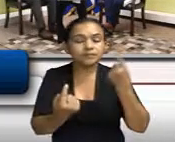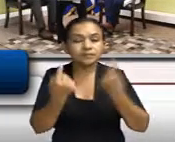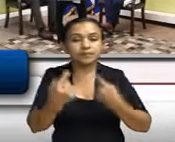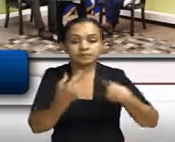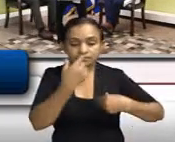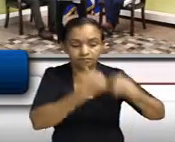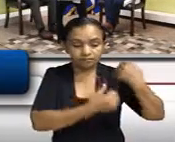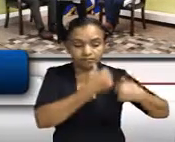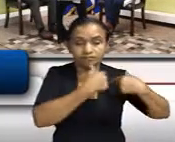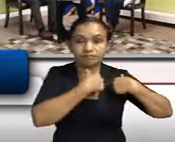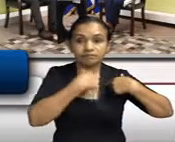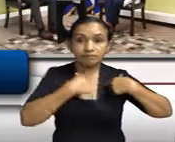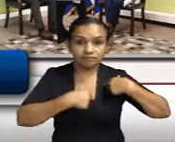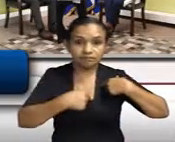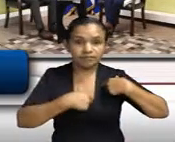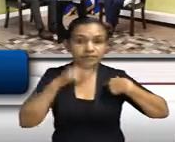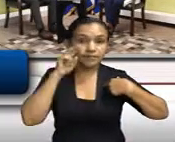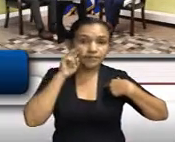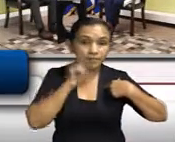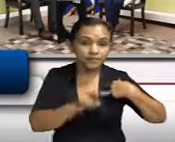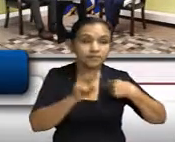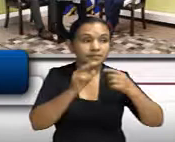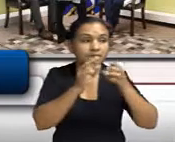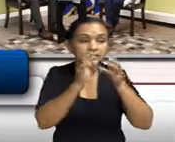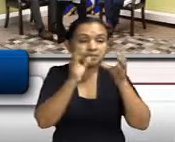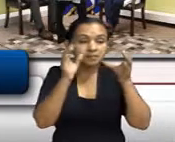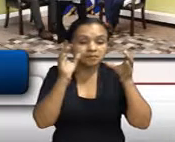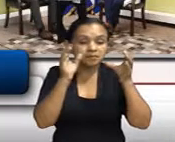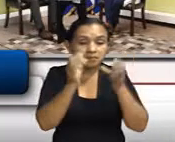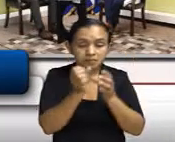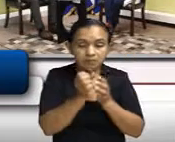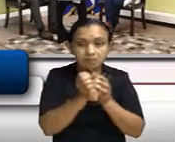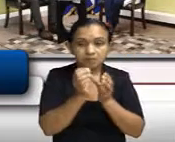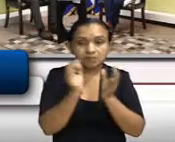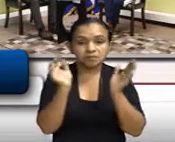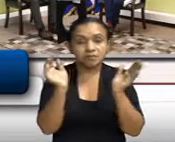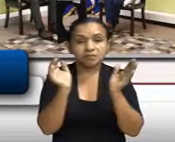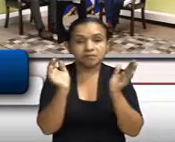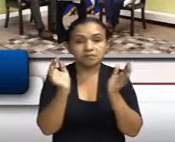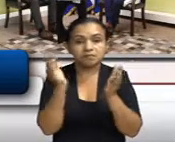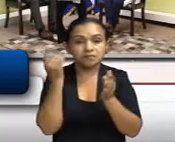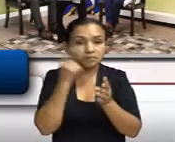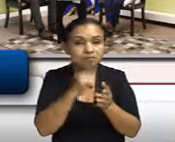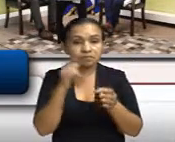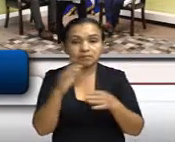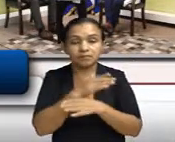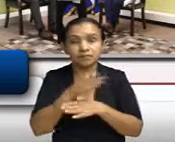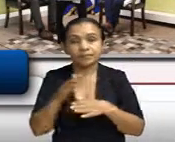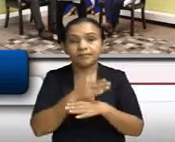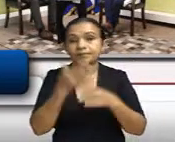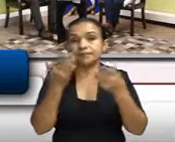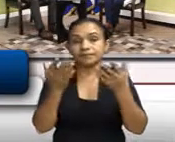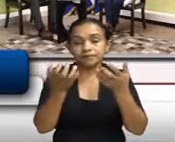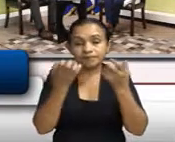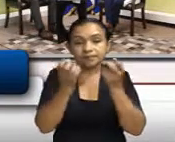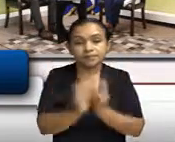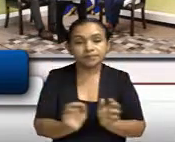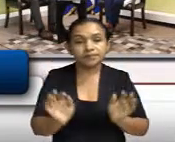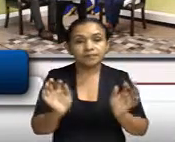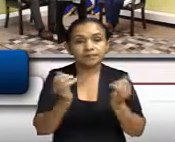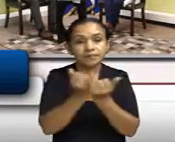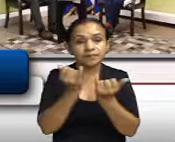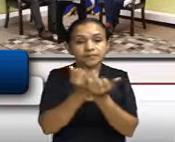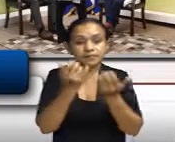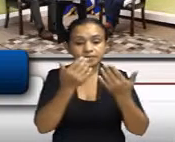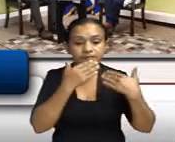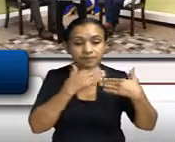afectada, ¿ya? Entonces vemos las dimensiones del corazón, si está agrandado, si está hipertrófico, dilatado, las válvulas, pero principalmente, como menciono, las